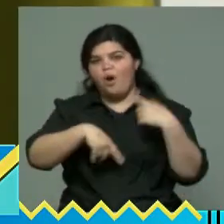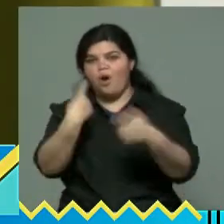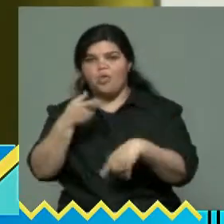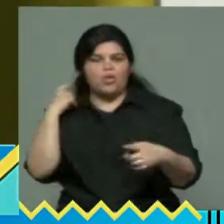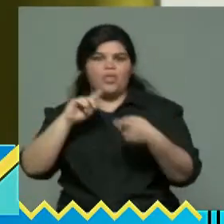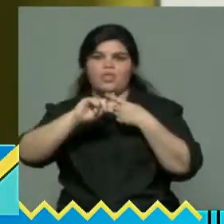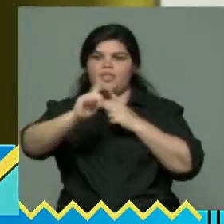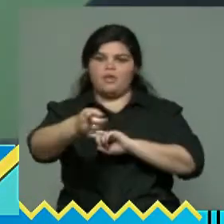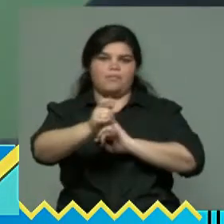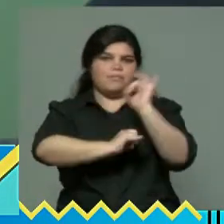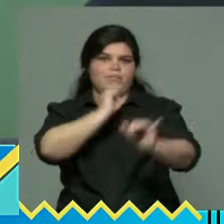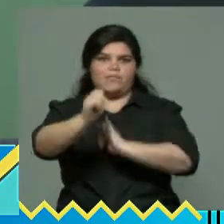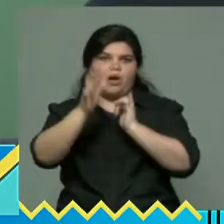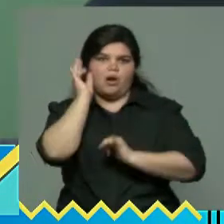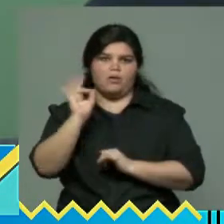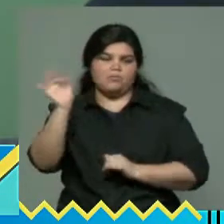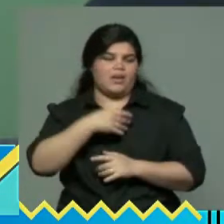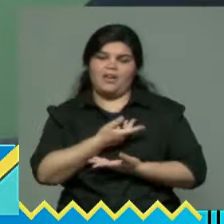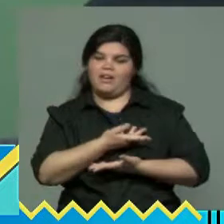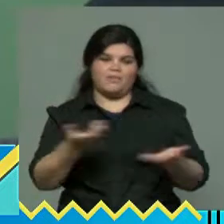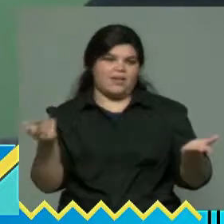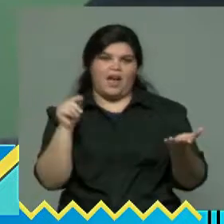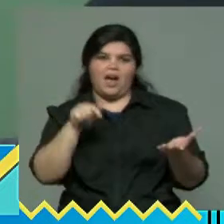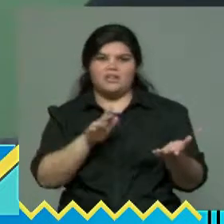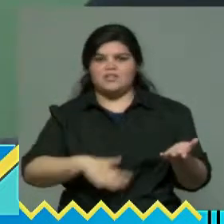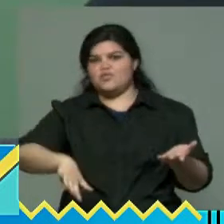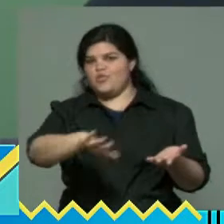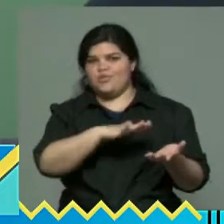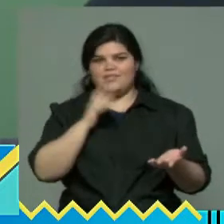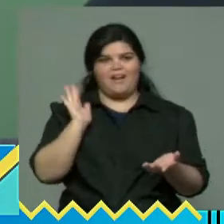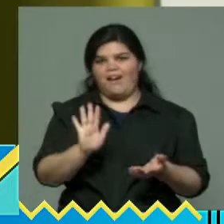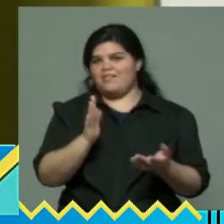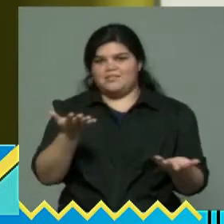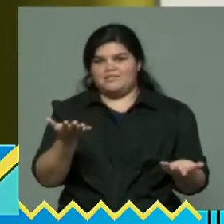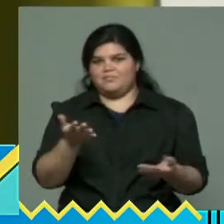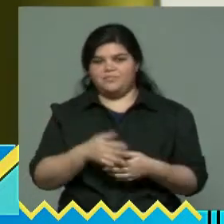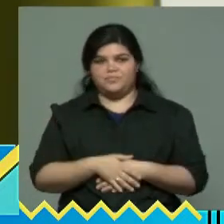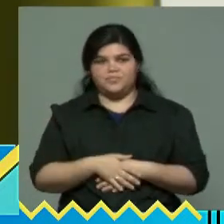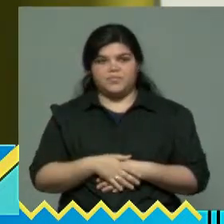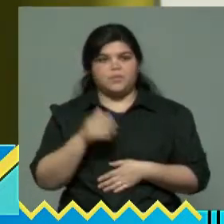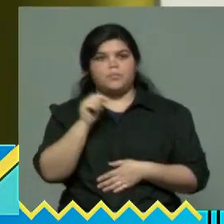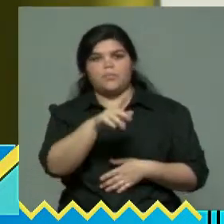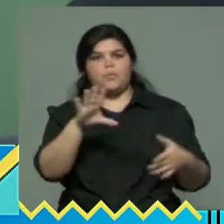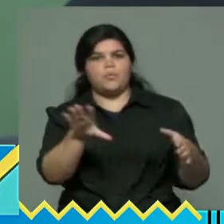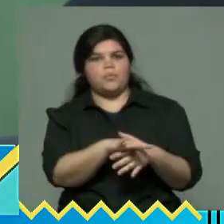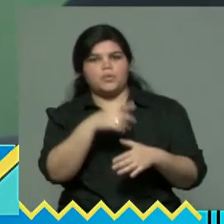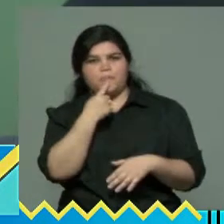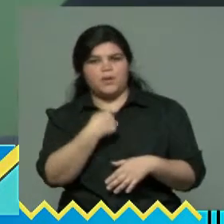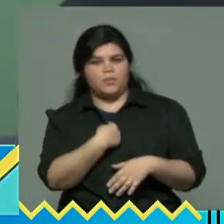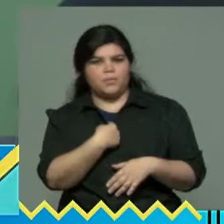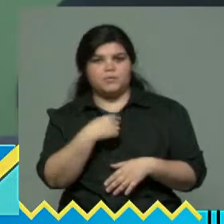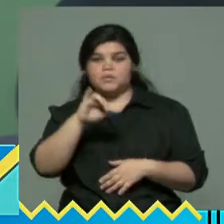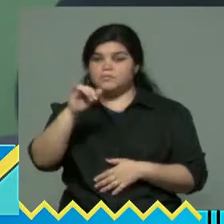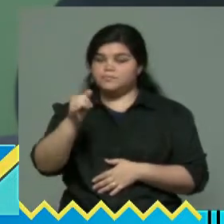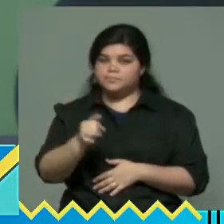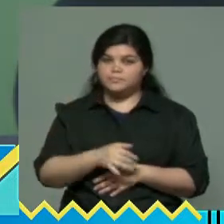más... Obviamente, como todos, es el reflejo de sociedad, así que así es. Bueno, vos tenías justamente había quedado una Sí, pregunta. había quedado una pregunta